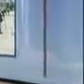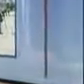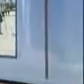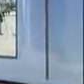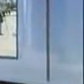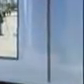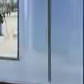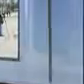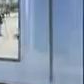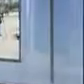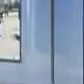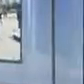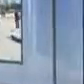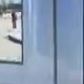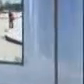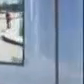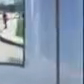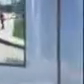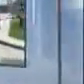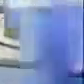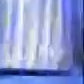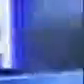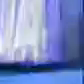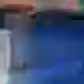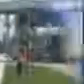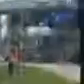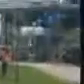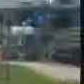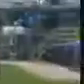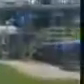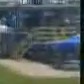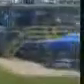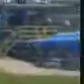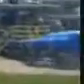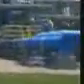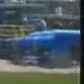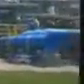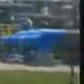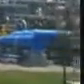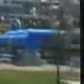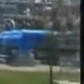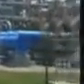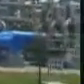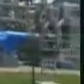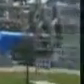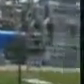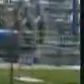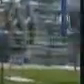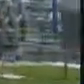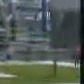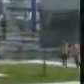porque en el trópico de cochabamba entregan la planta termoeléctrica de entre ríos es una de las más importantes del país imagen